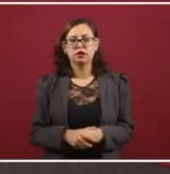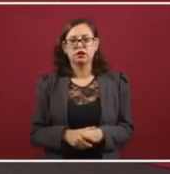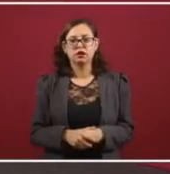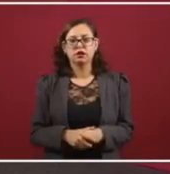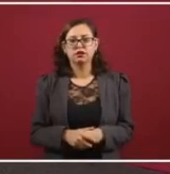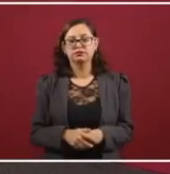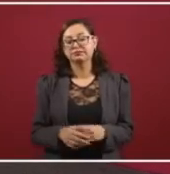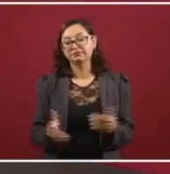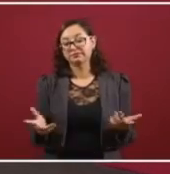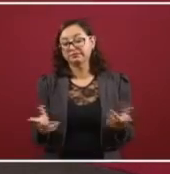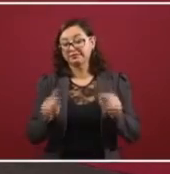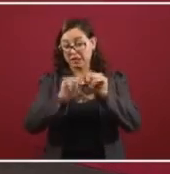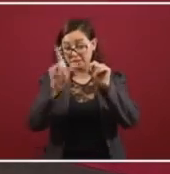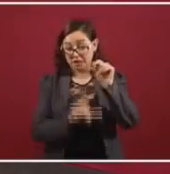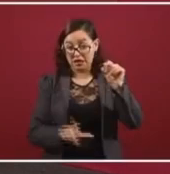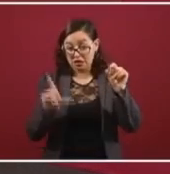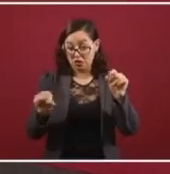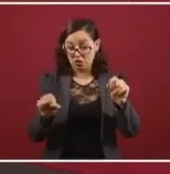10 estados